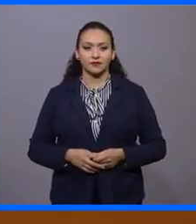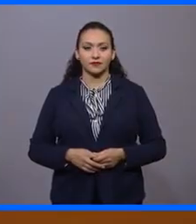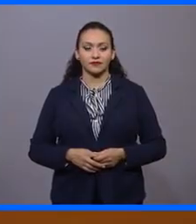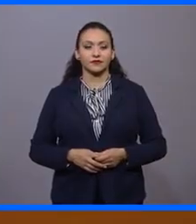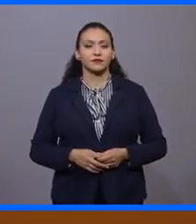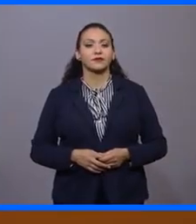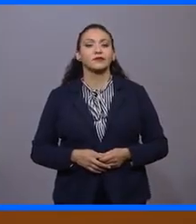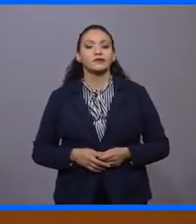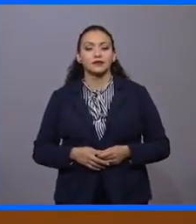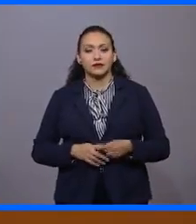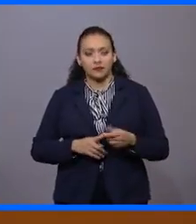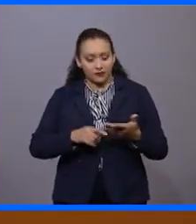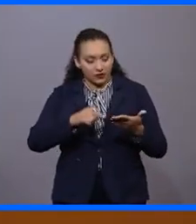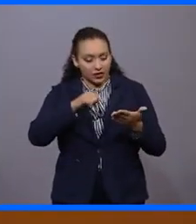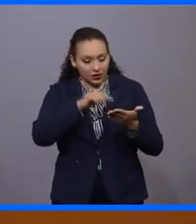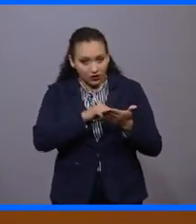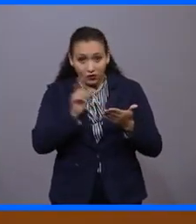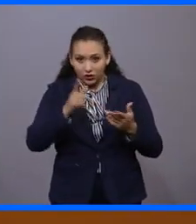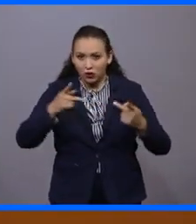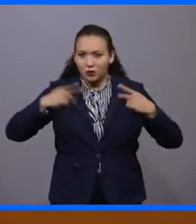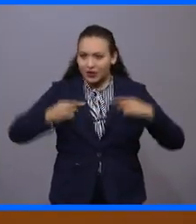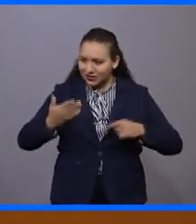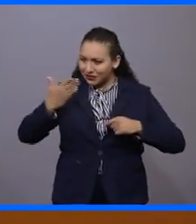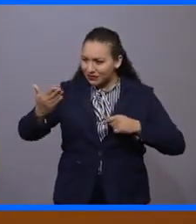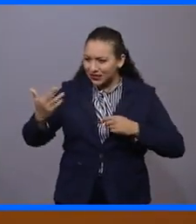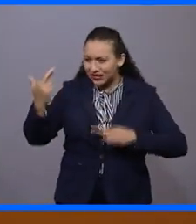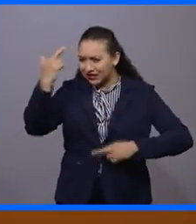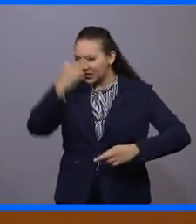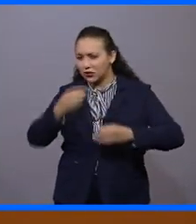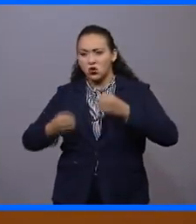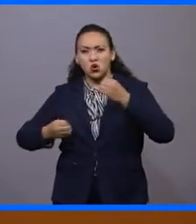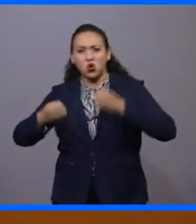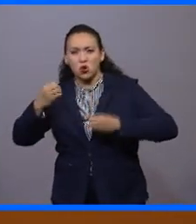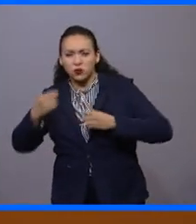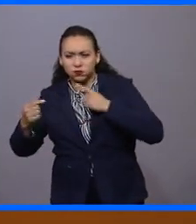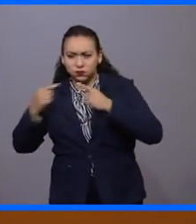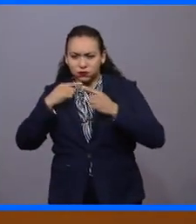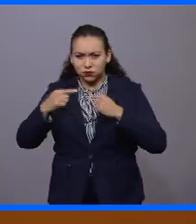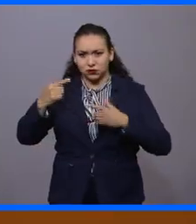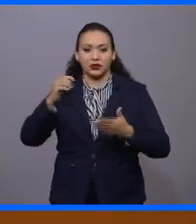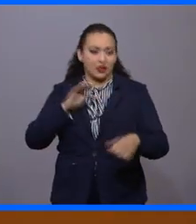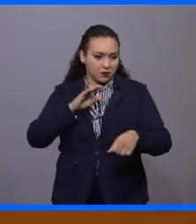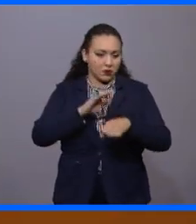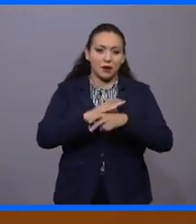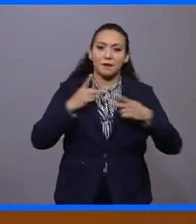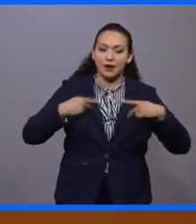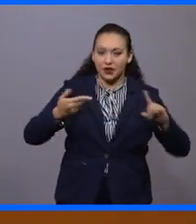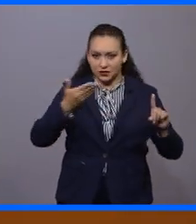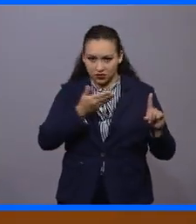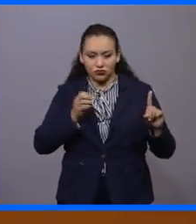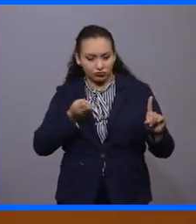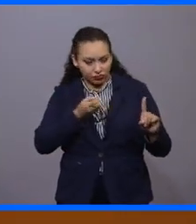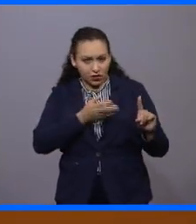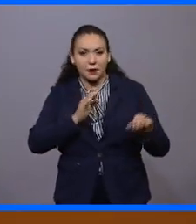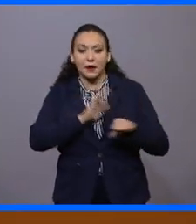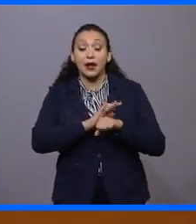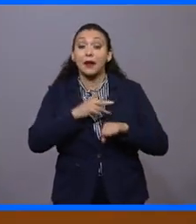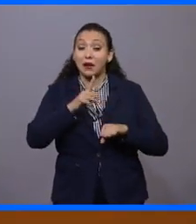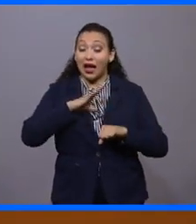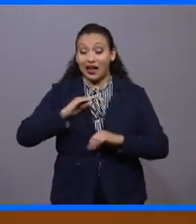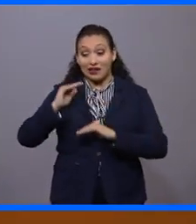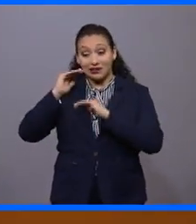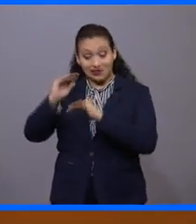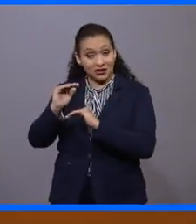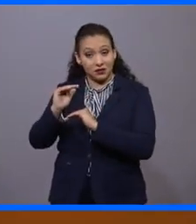La suspensión del acto reclamado se mantiene como instrumento esencial de protección, pero se establecen límites en